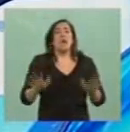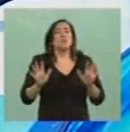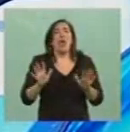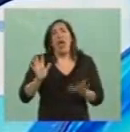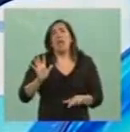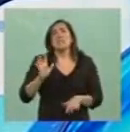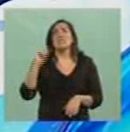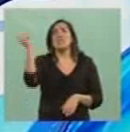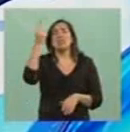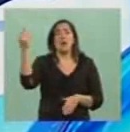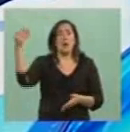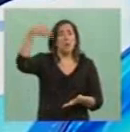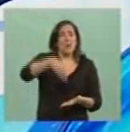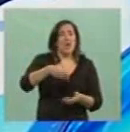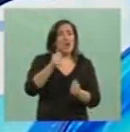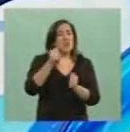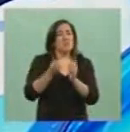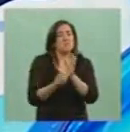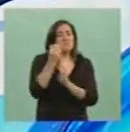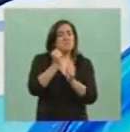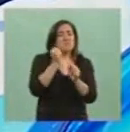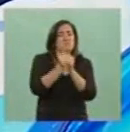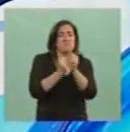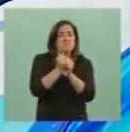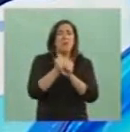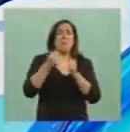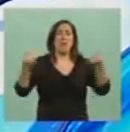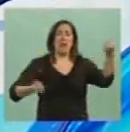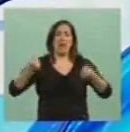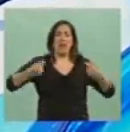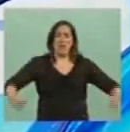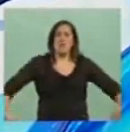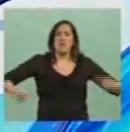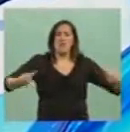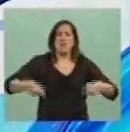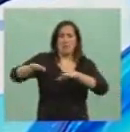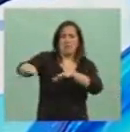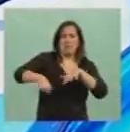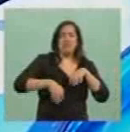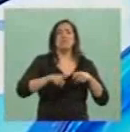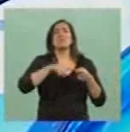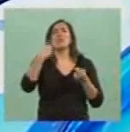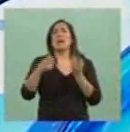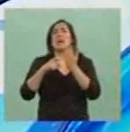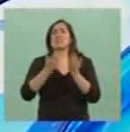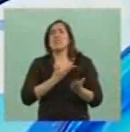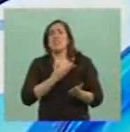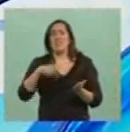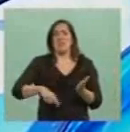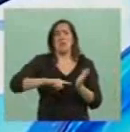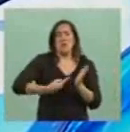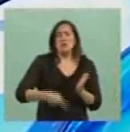aquí a hacer tractores, o en Santa Fe, o en Córdoba, ahí están las grandes cuencas lecheras, carne, para